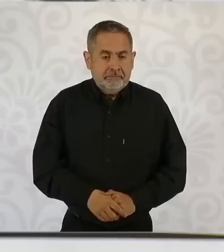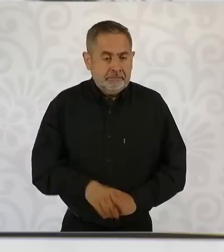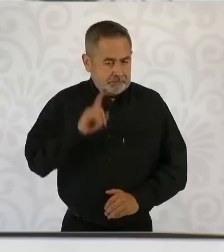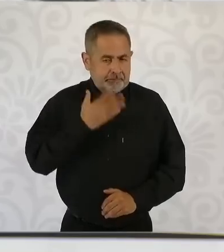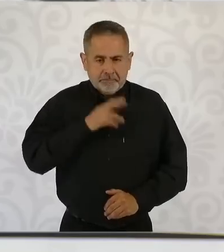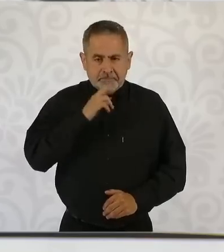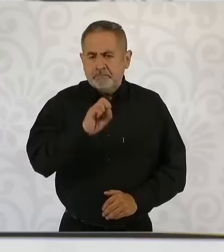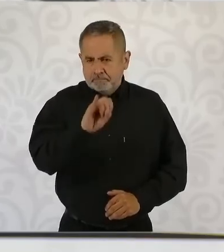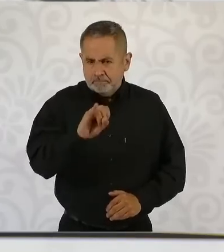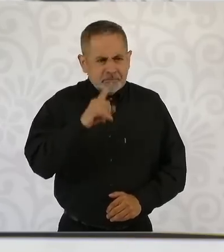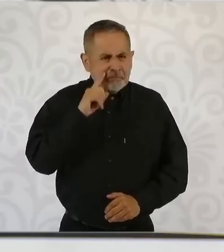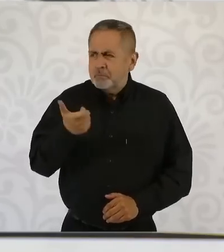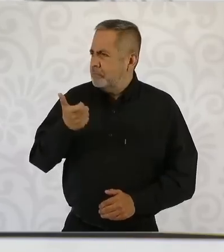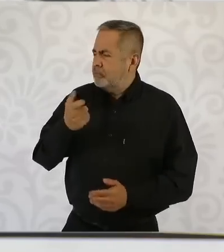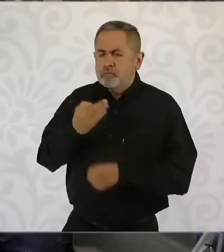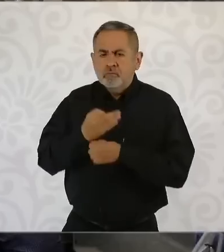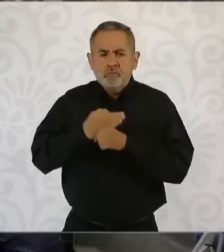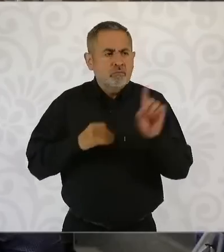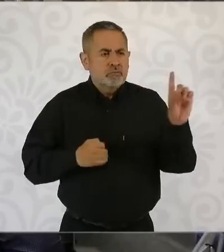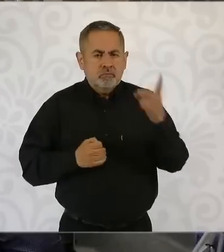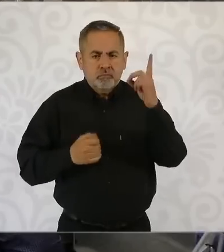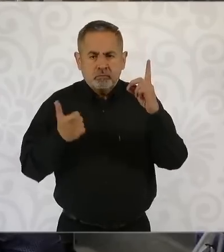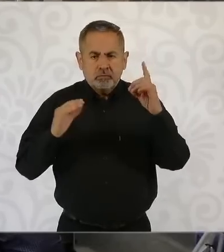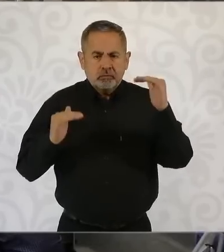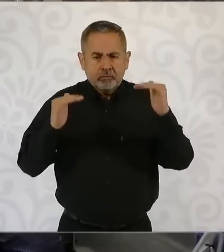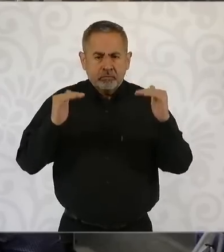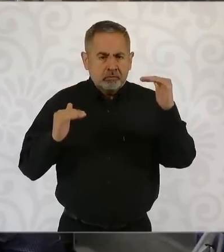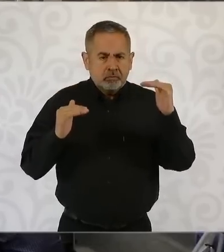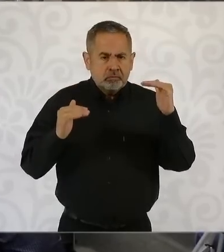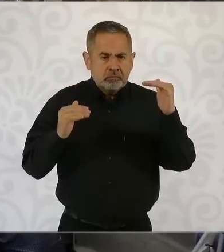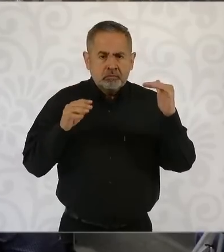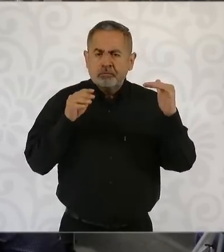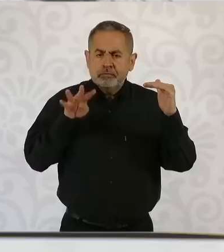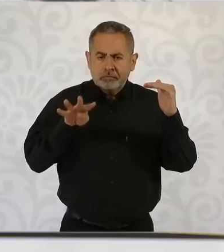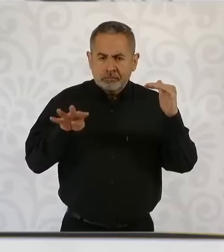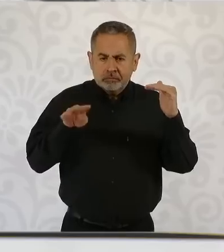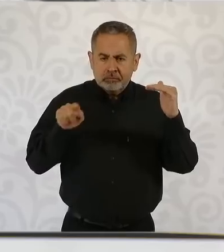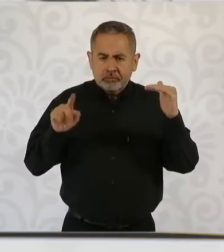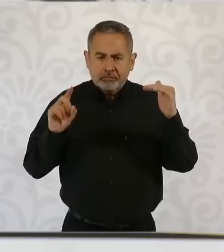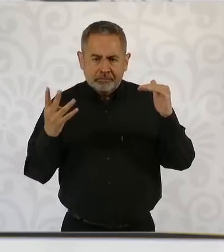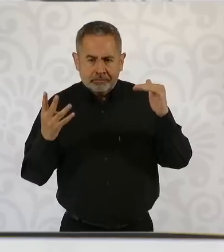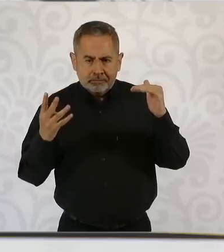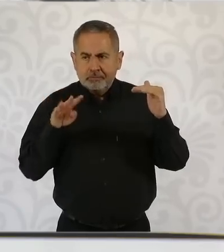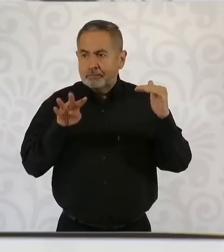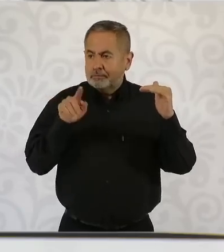Sí, el peso está hoy, a ver, ¿a cuánto está el peso? Ve, búscale. 9.34. 19.34, perdón.